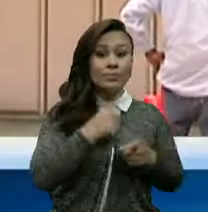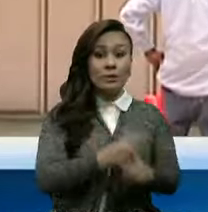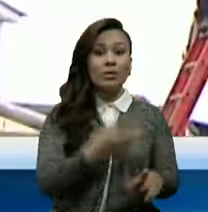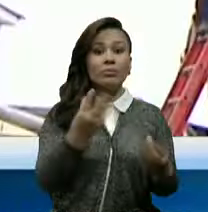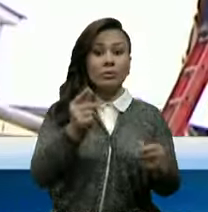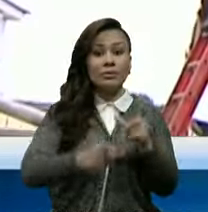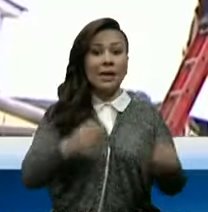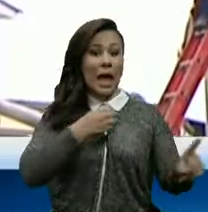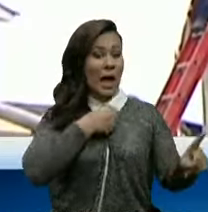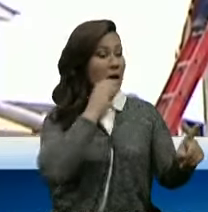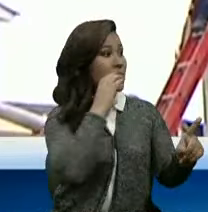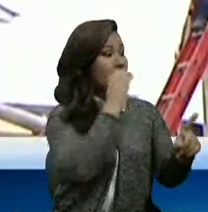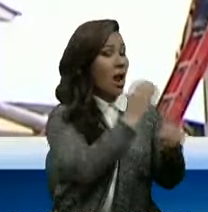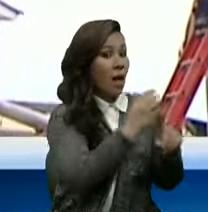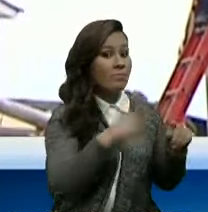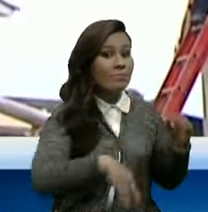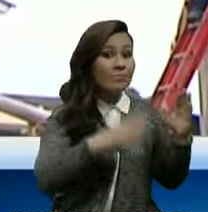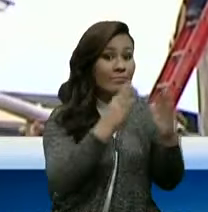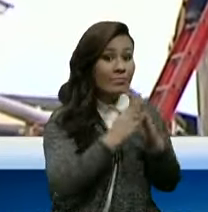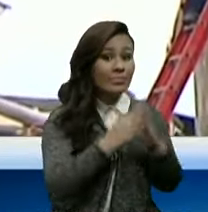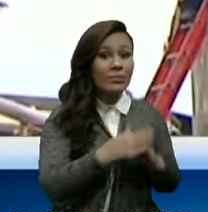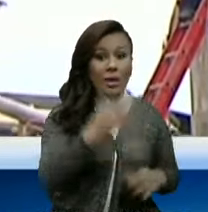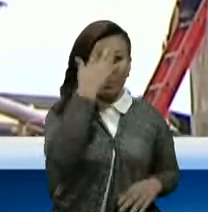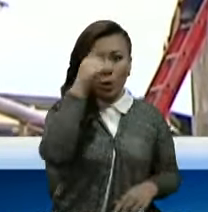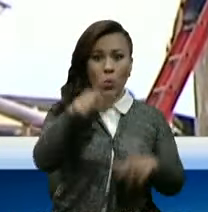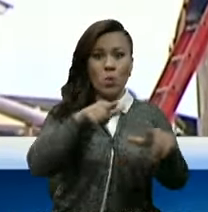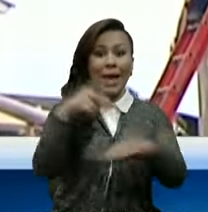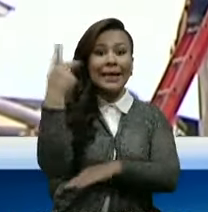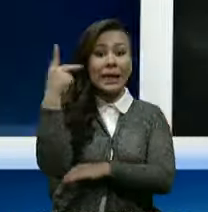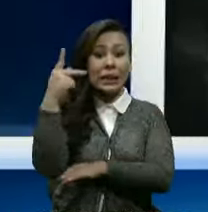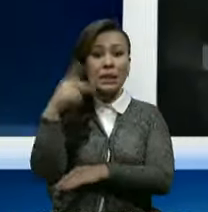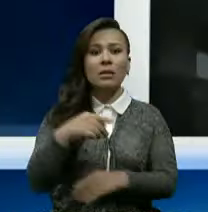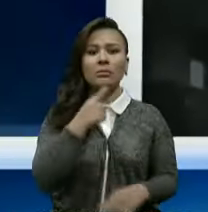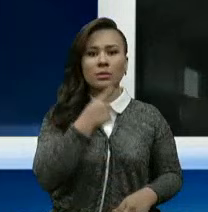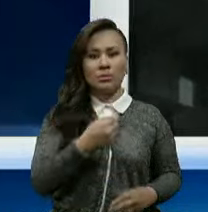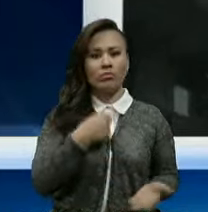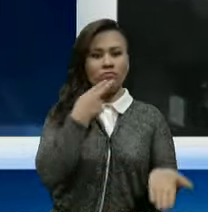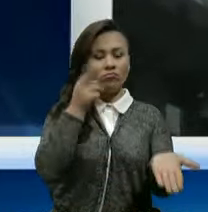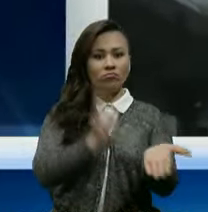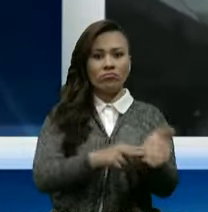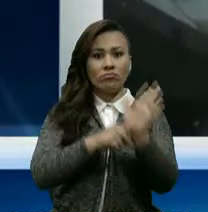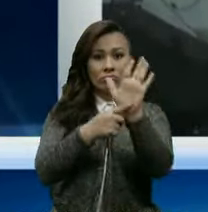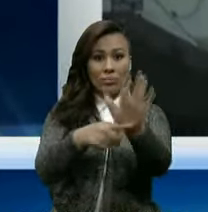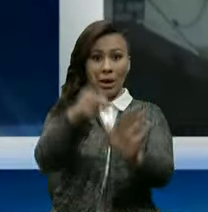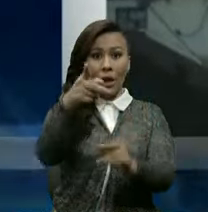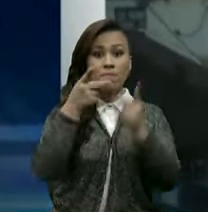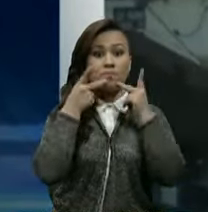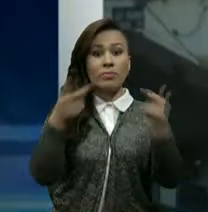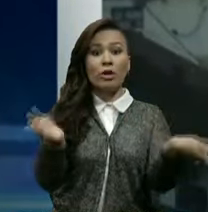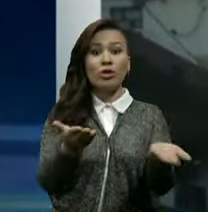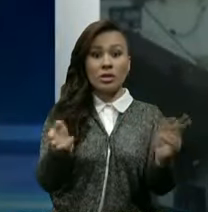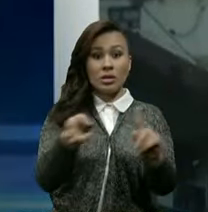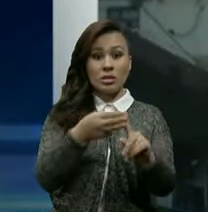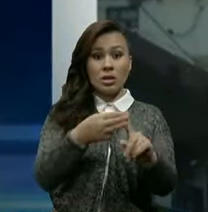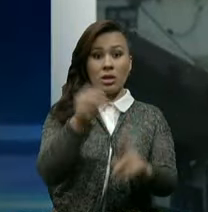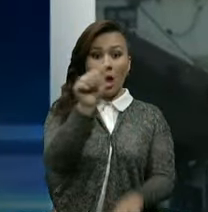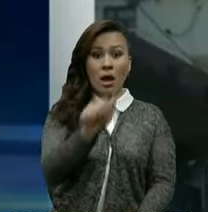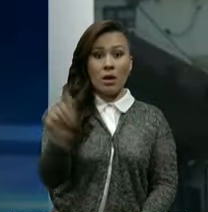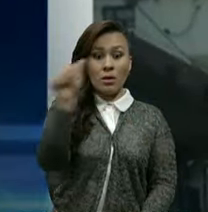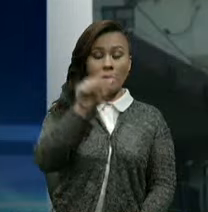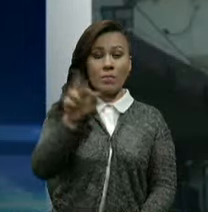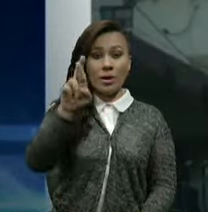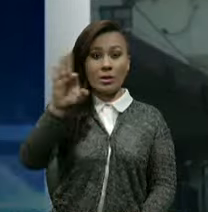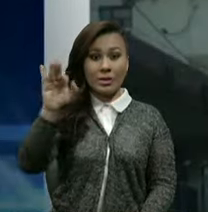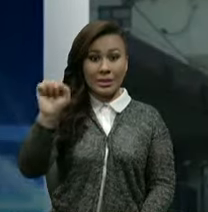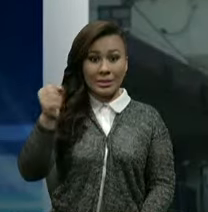quejas de los moradores, en este caso de la Kennedy, fueron receptadas por la cuenta en redes sociales de La Noticia, en